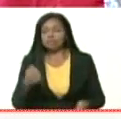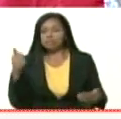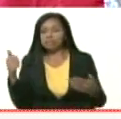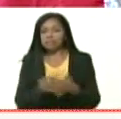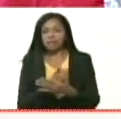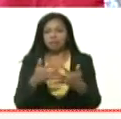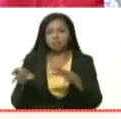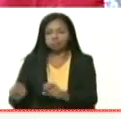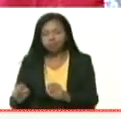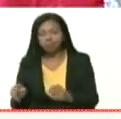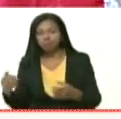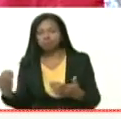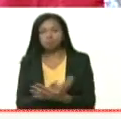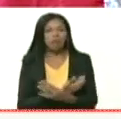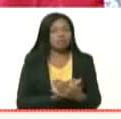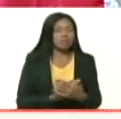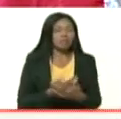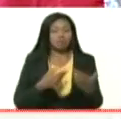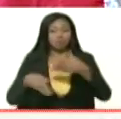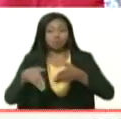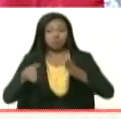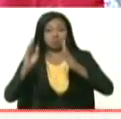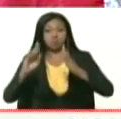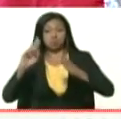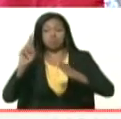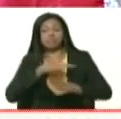y por la construcción del socialismo